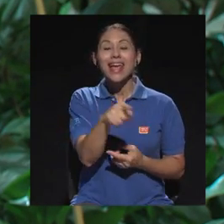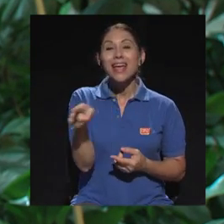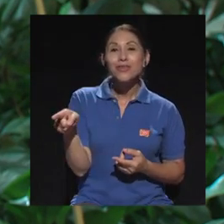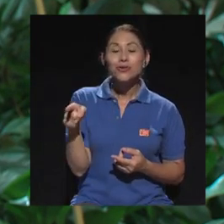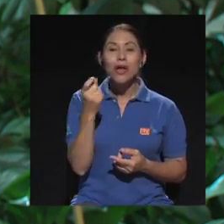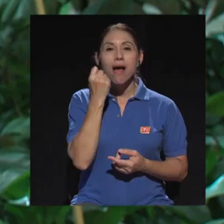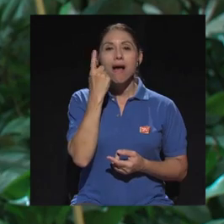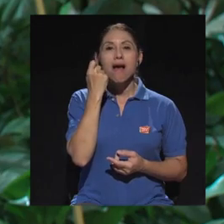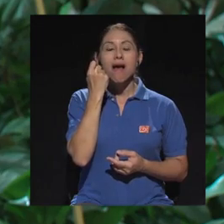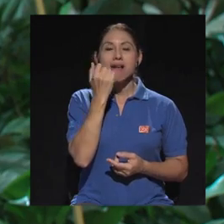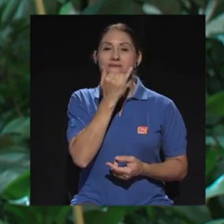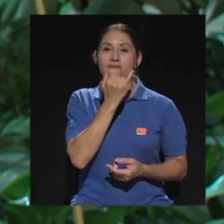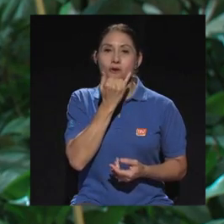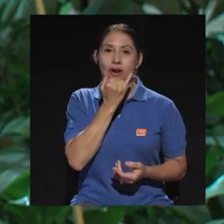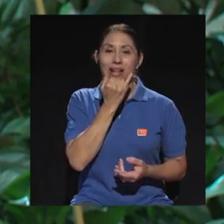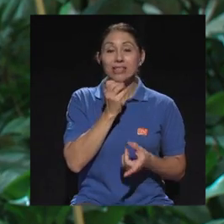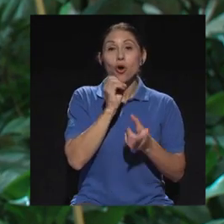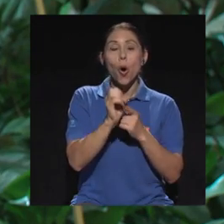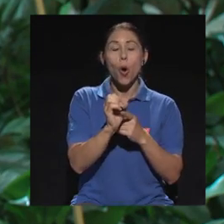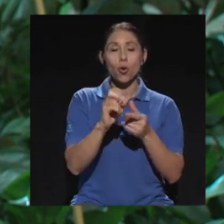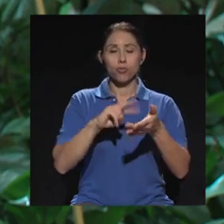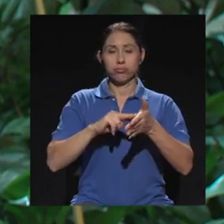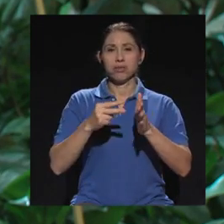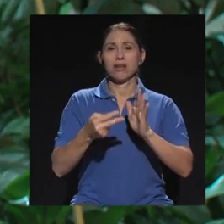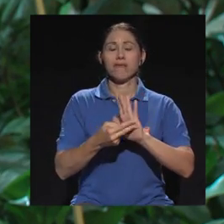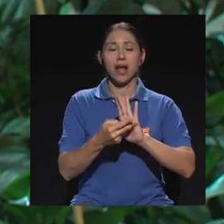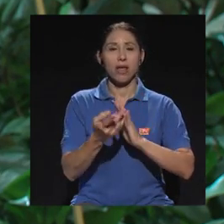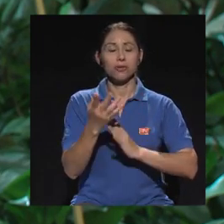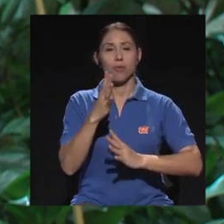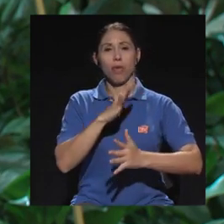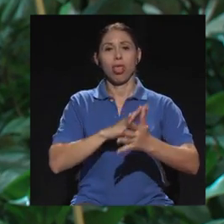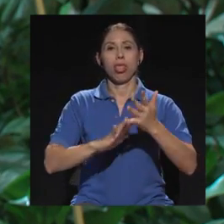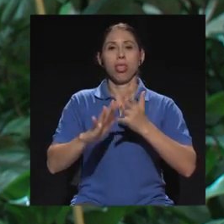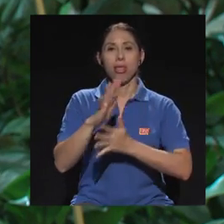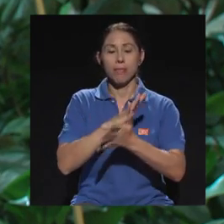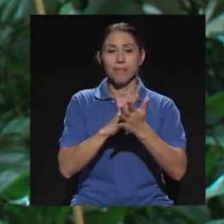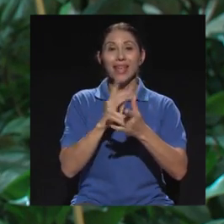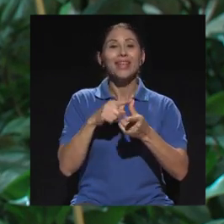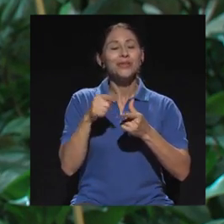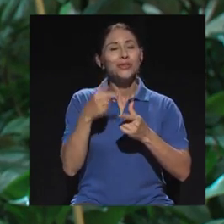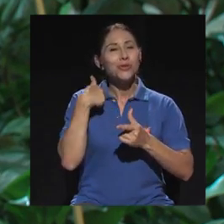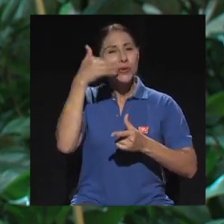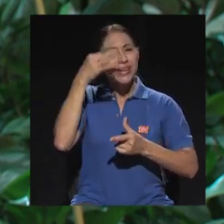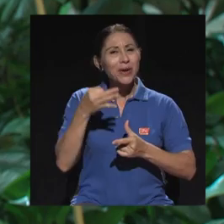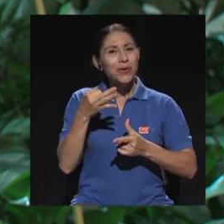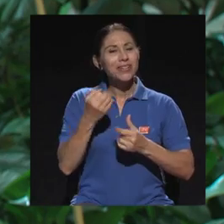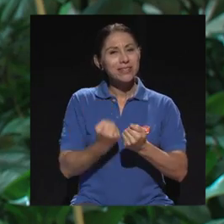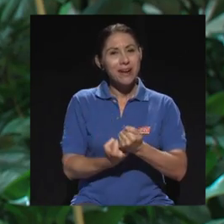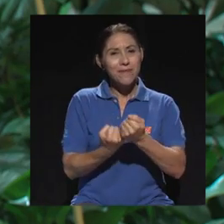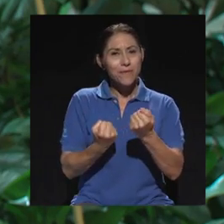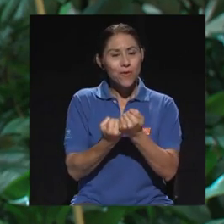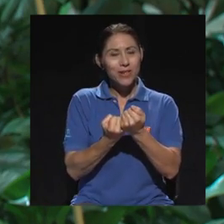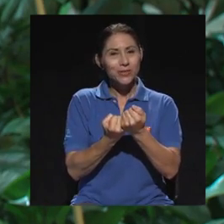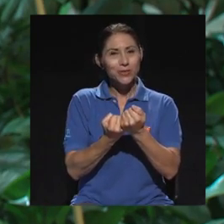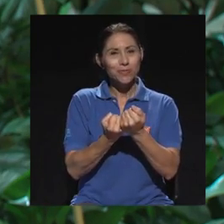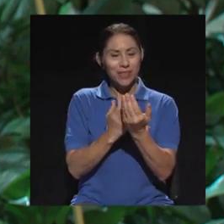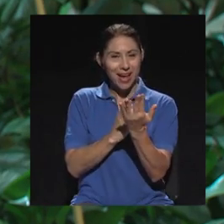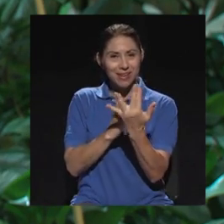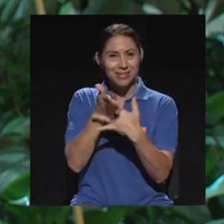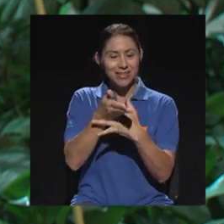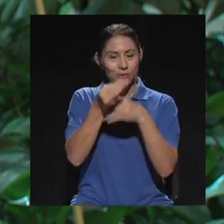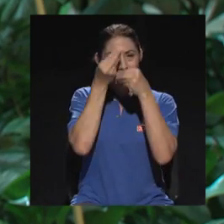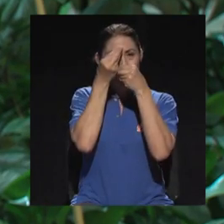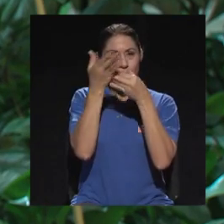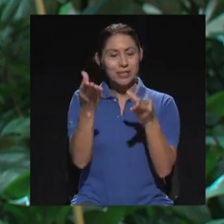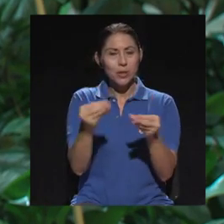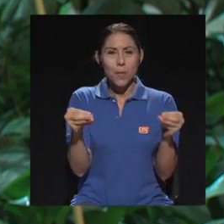concepciones erróneas o distorsiones de los conceptos. Y ahí es donde yo creo que el refuerzo de la información y el acceso a la